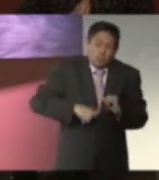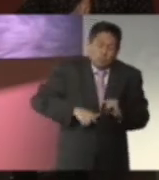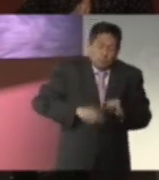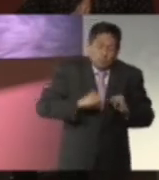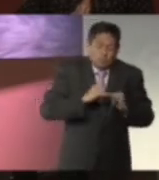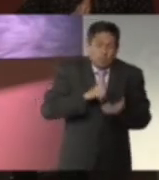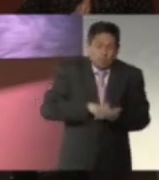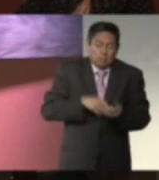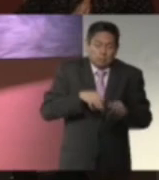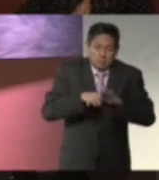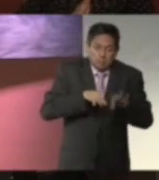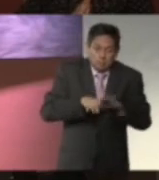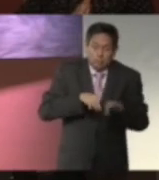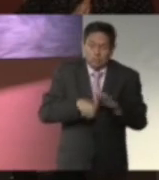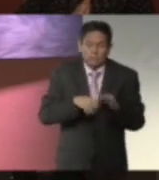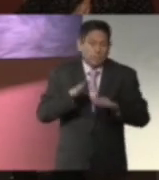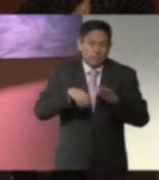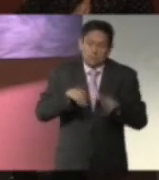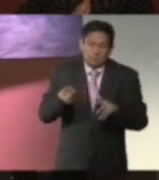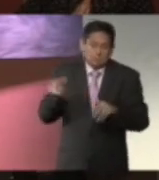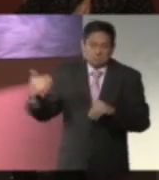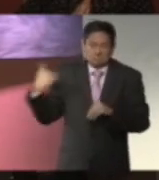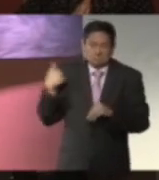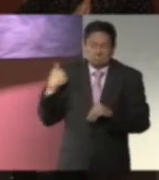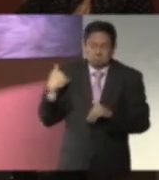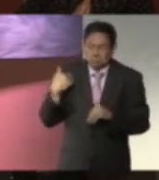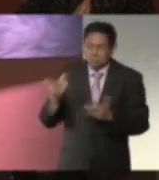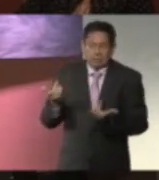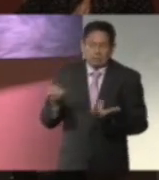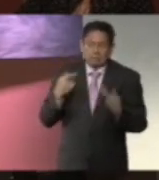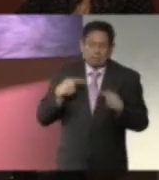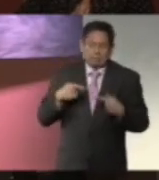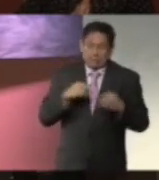poco proclives a más bien